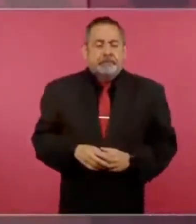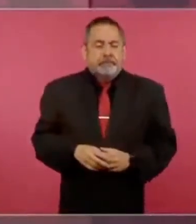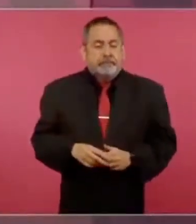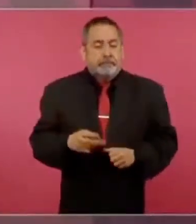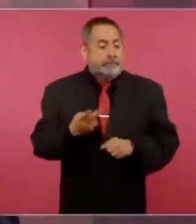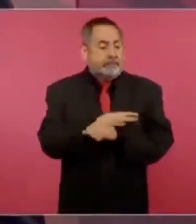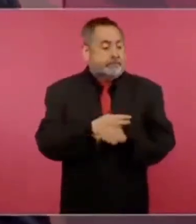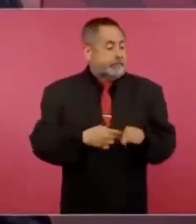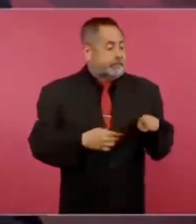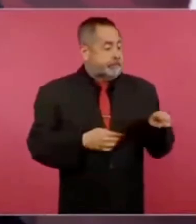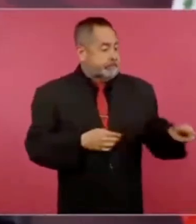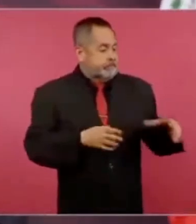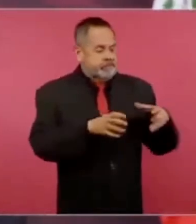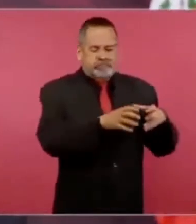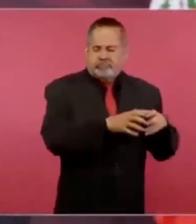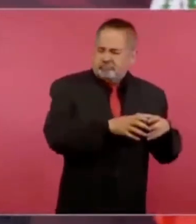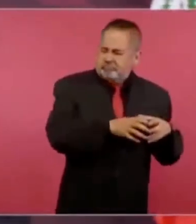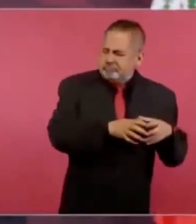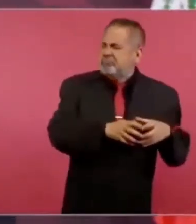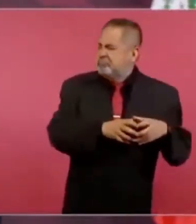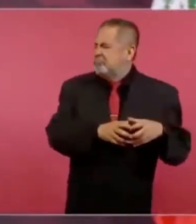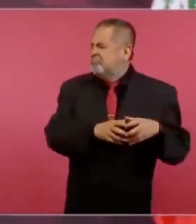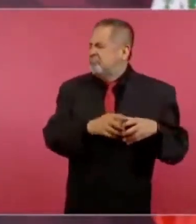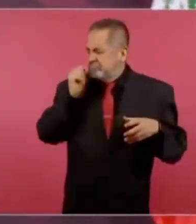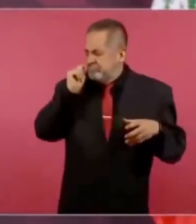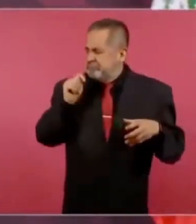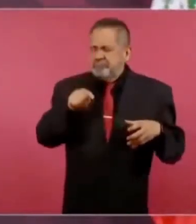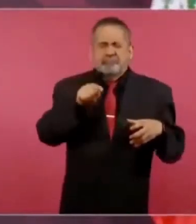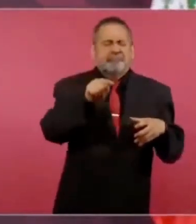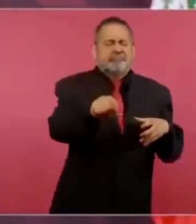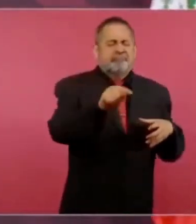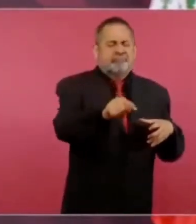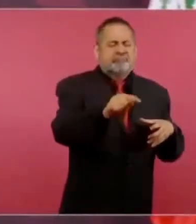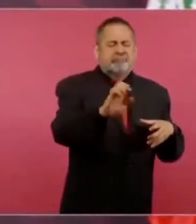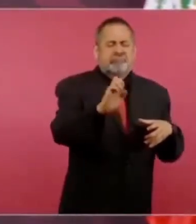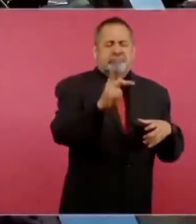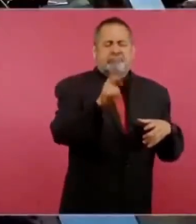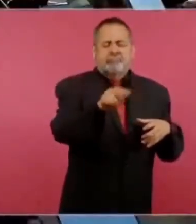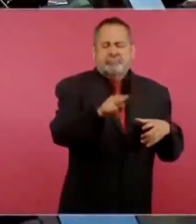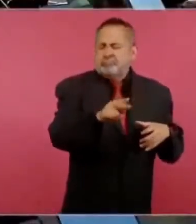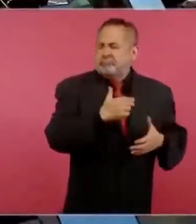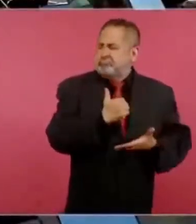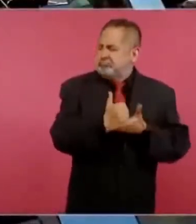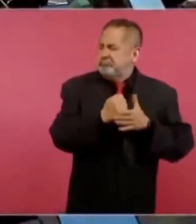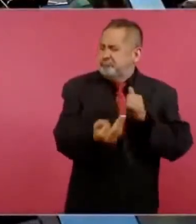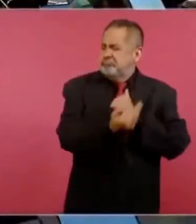estaban envalentonados y además ya sabían cuál era